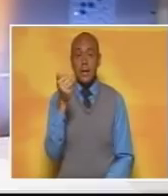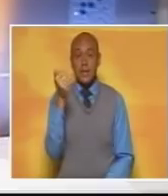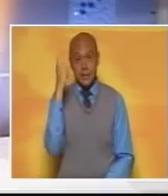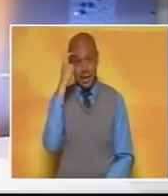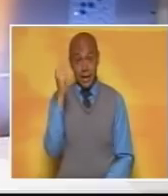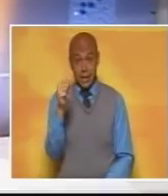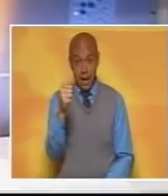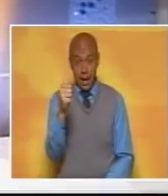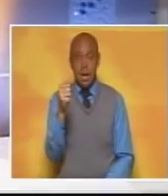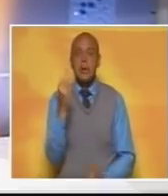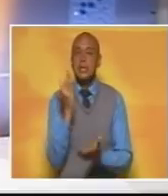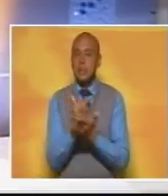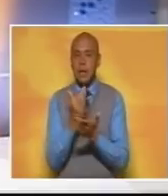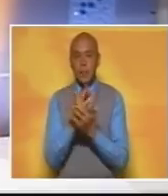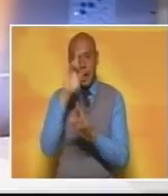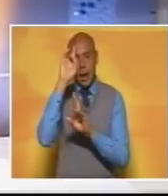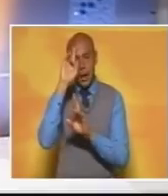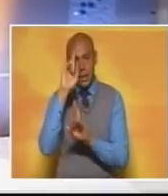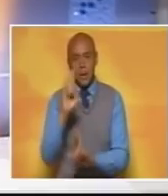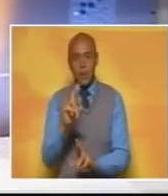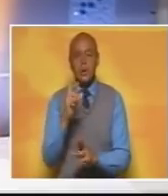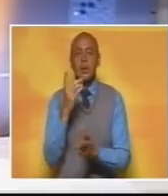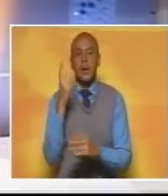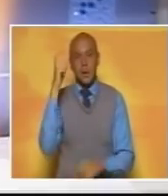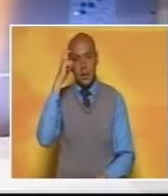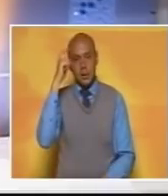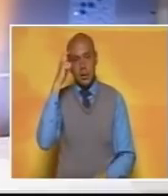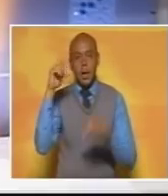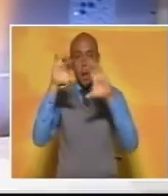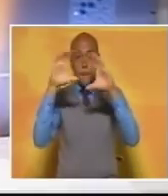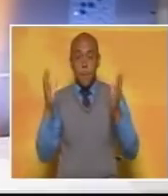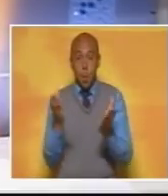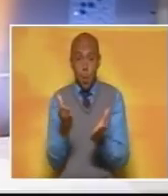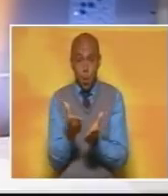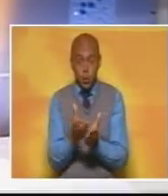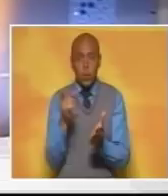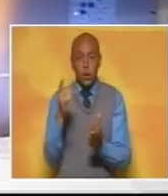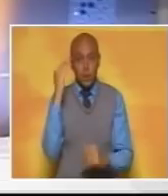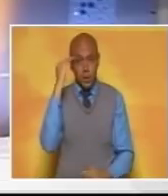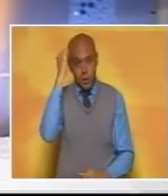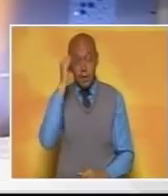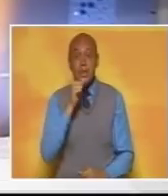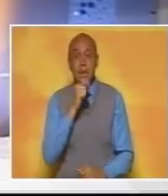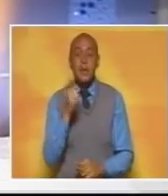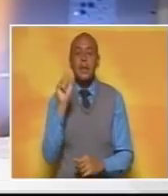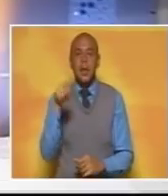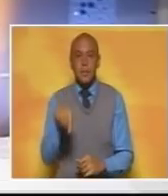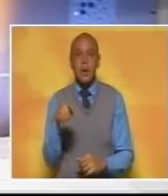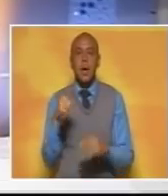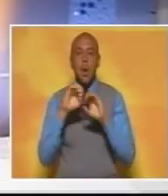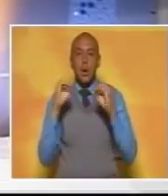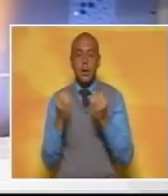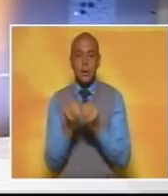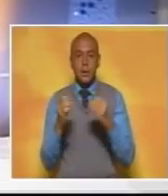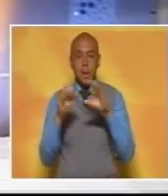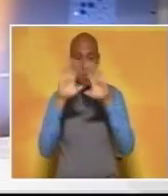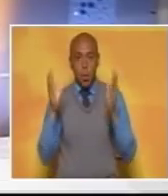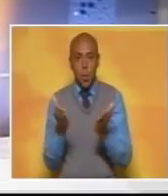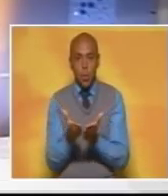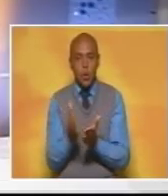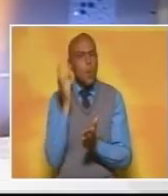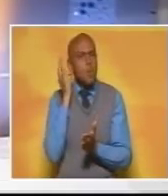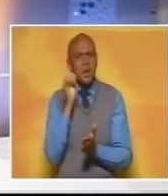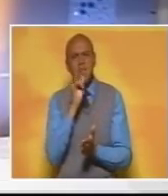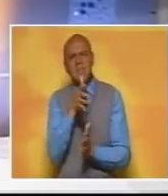Salud Mental, una efeméride impulsada por la Federación Mundial para la Salud Mental con el apoyo de la Organización Mundial de la Salud. Maoli Aldana nos